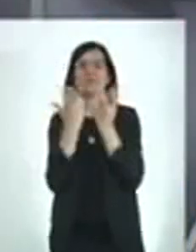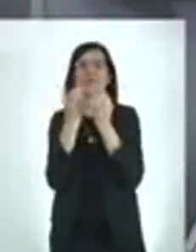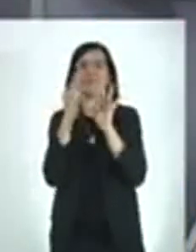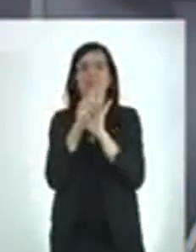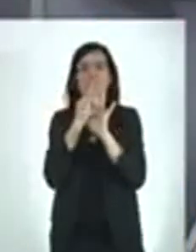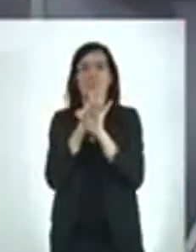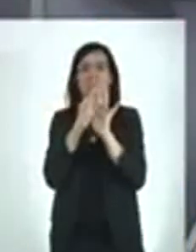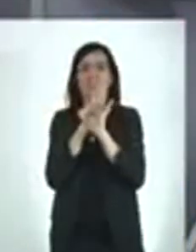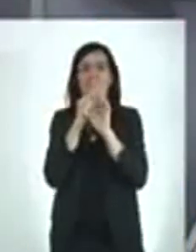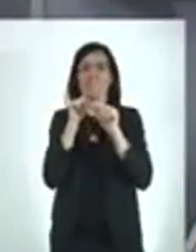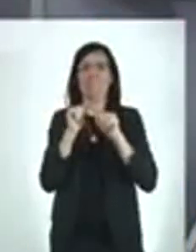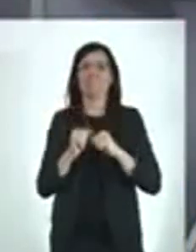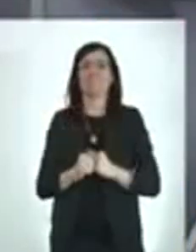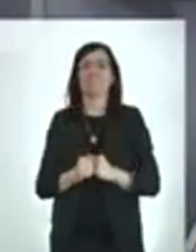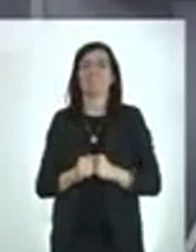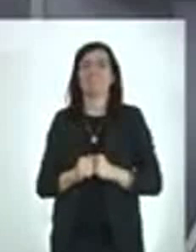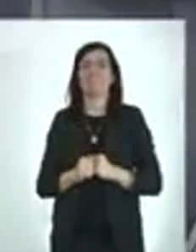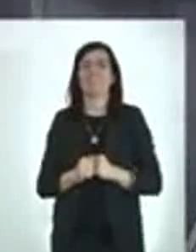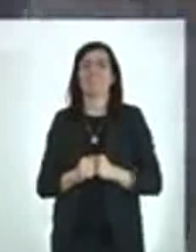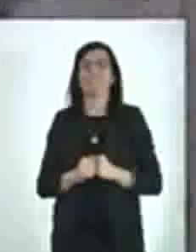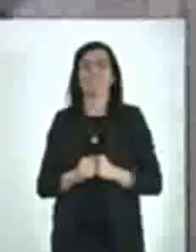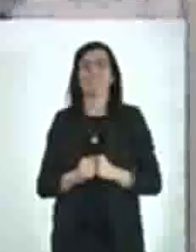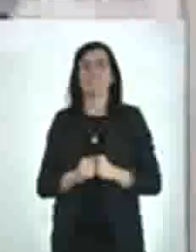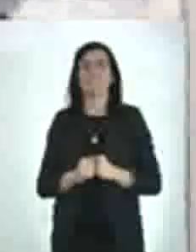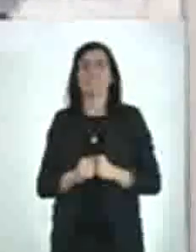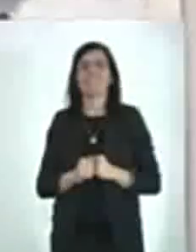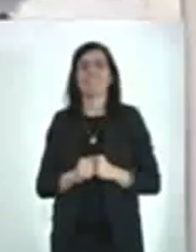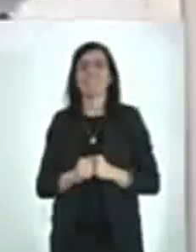Internacional de Educación en la provincia de Tucumán.